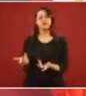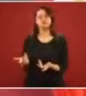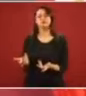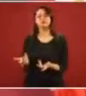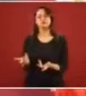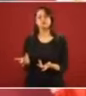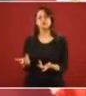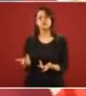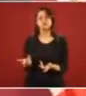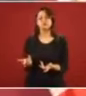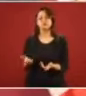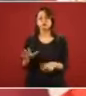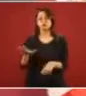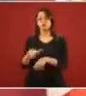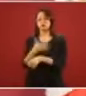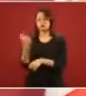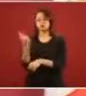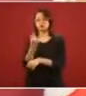se mantenía, si